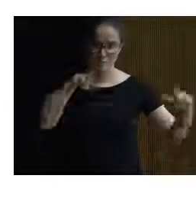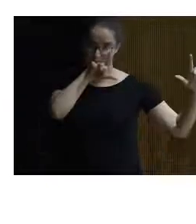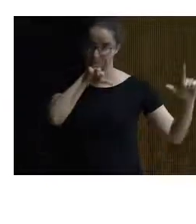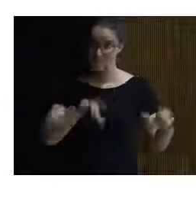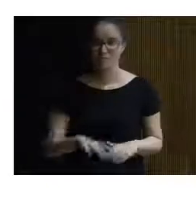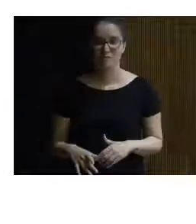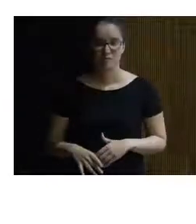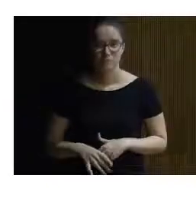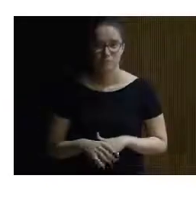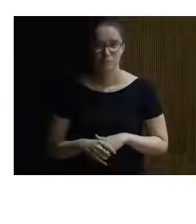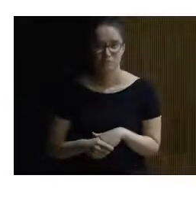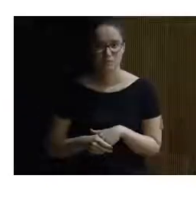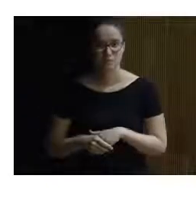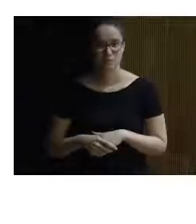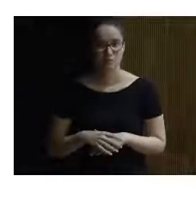Gracias.